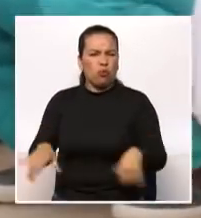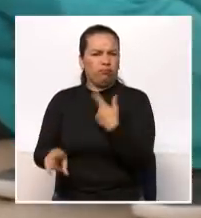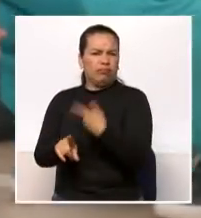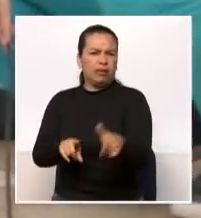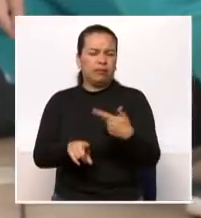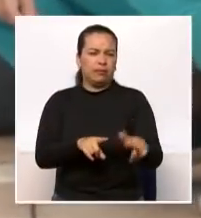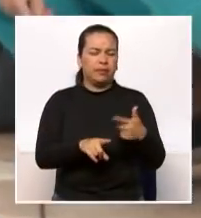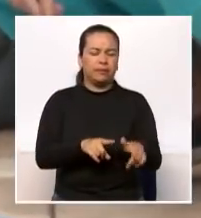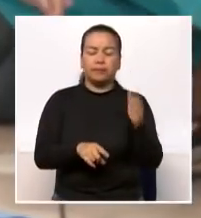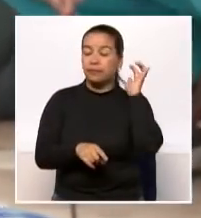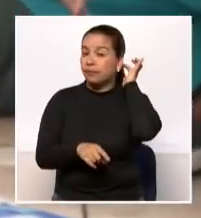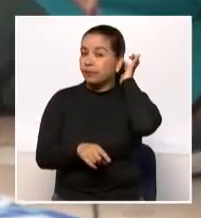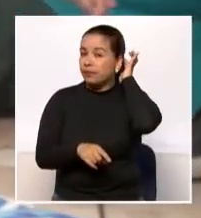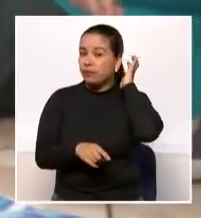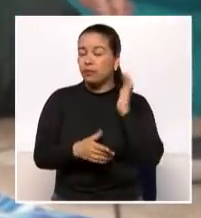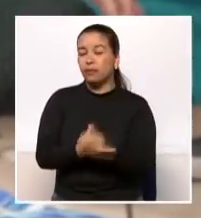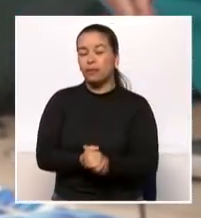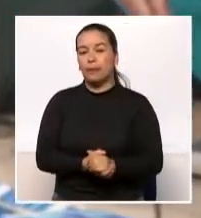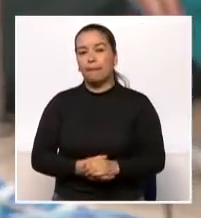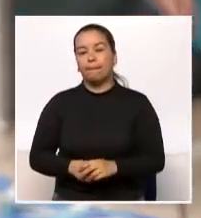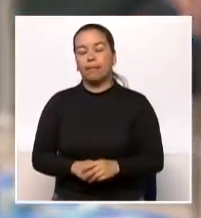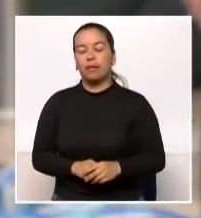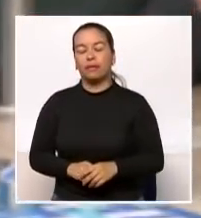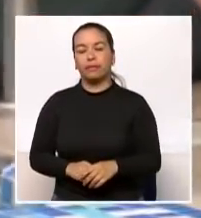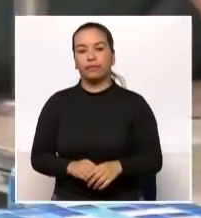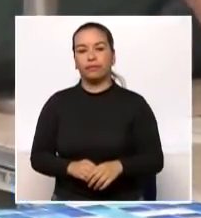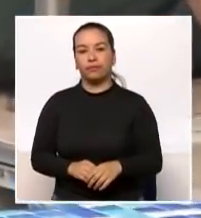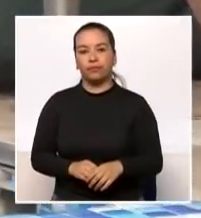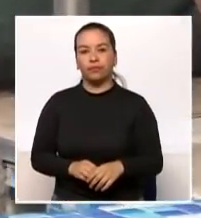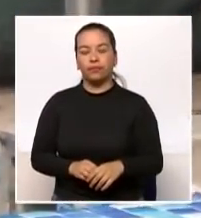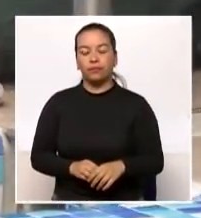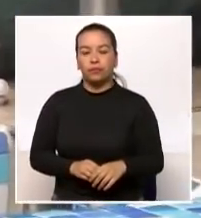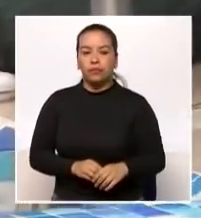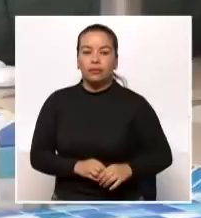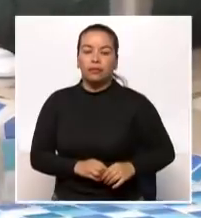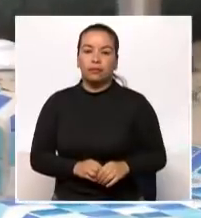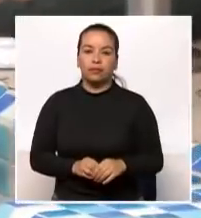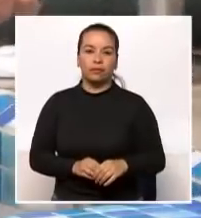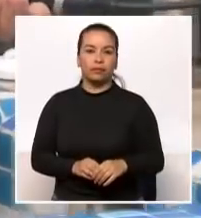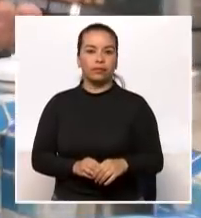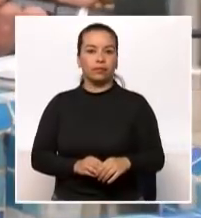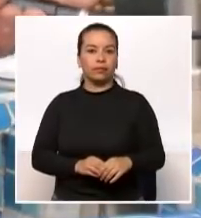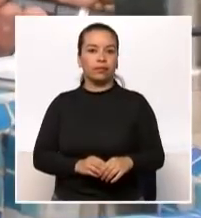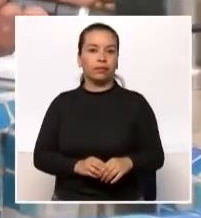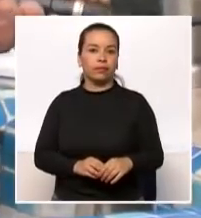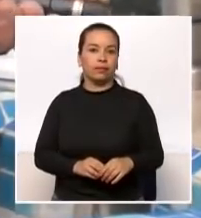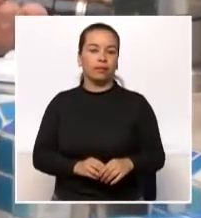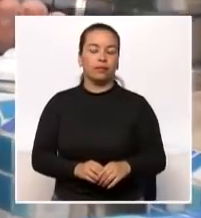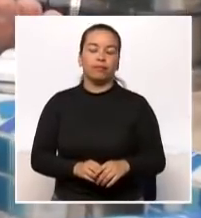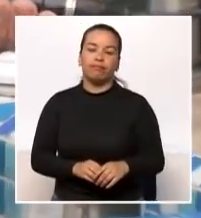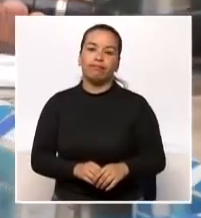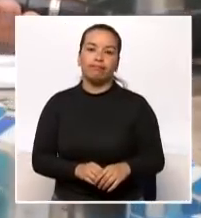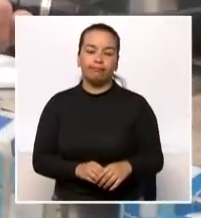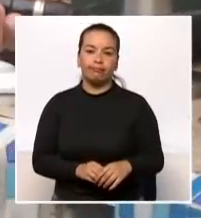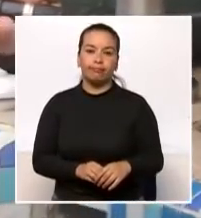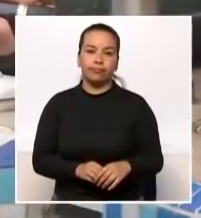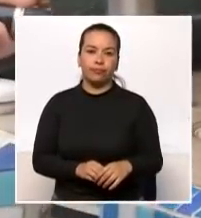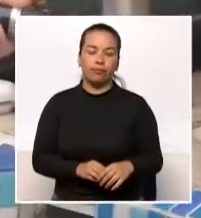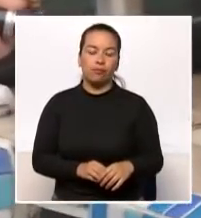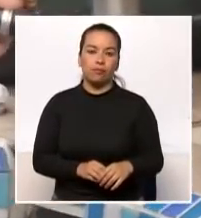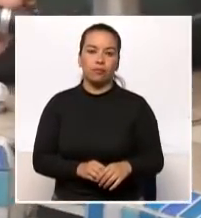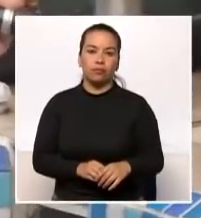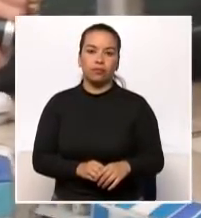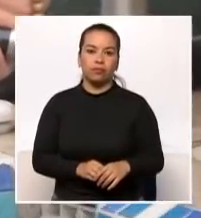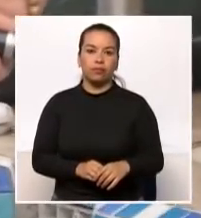luego está en la caliente y tal? ¿Por qué una persona tan joven dice, quiero hacerme un proceso preventivo? Bueno, creo que es un tema como